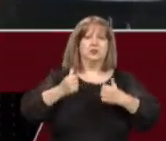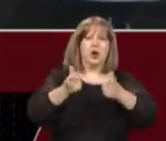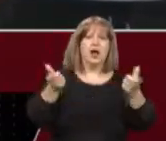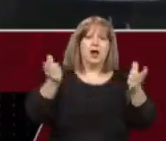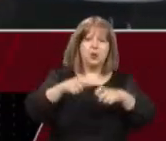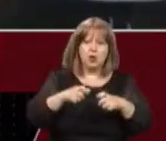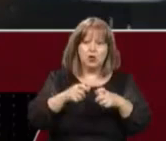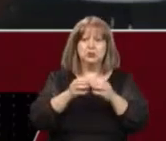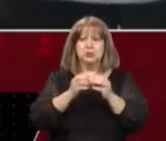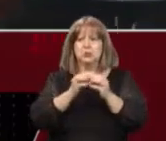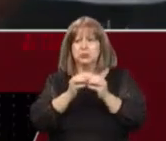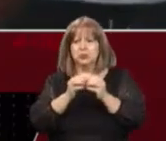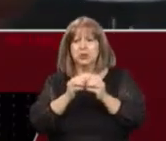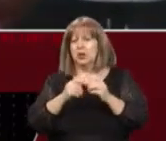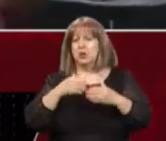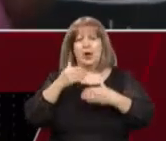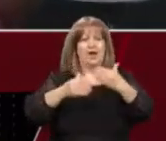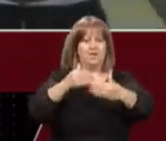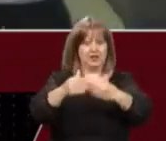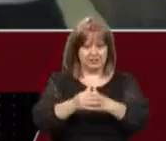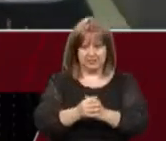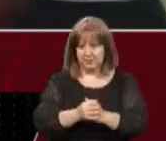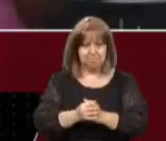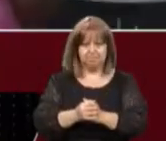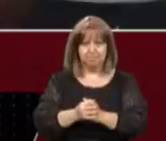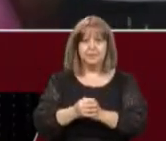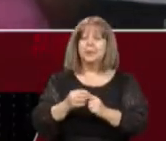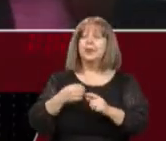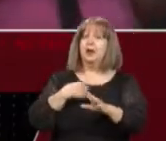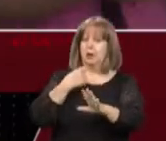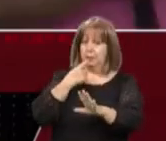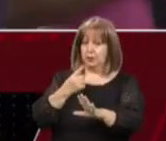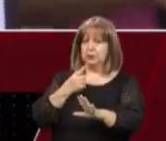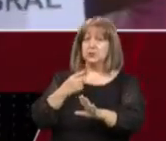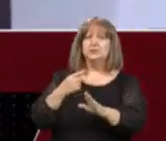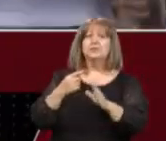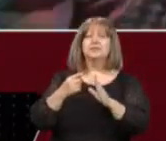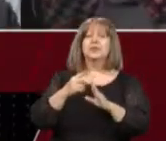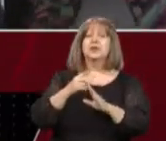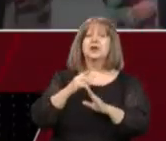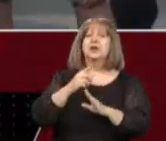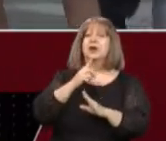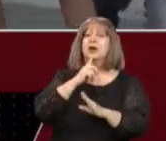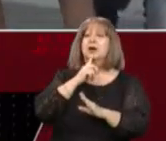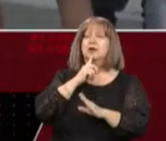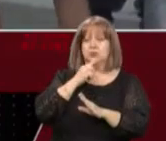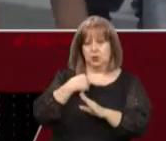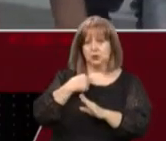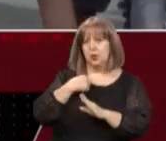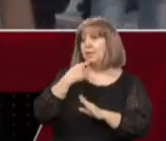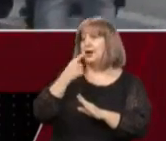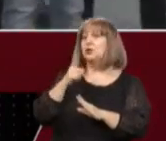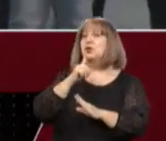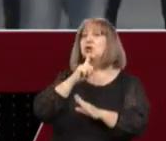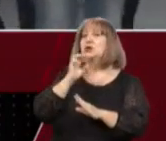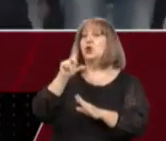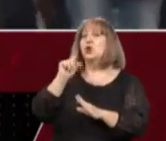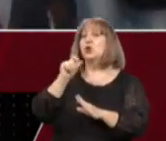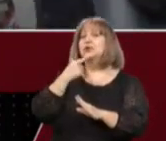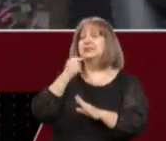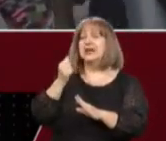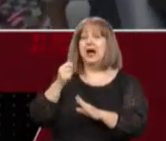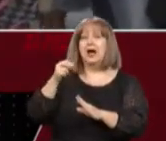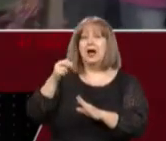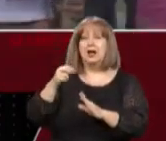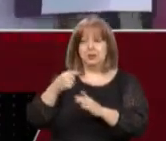reunión y no tenemos avance. Déjame que te cuente esto. Estuvimos con Tolosa Paz en Mendoza y le consultamos por estos planes dados de baja y dijo, los planes que se dieron de